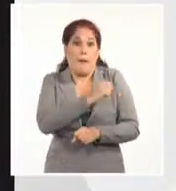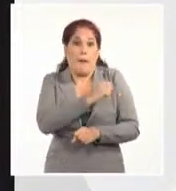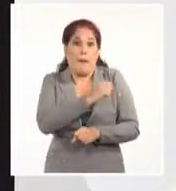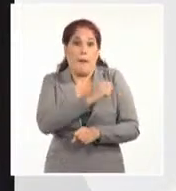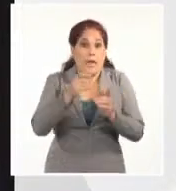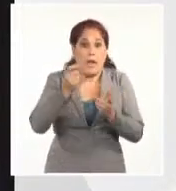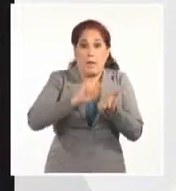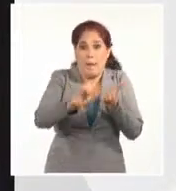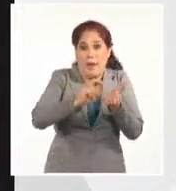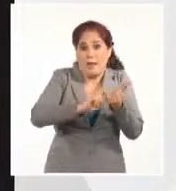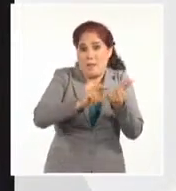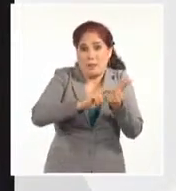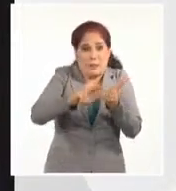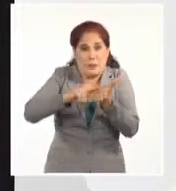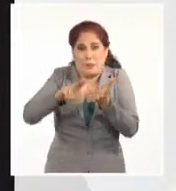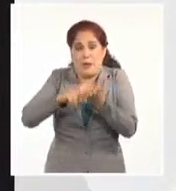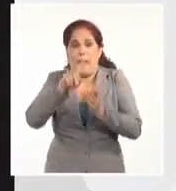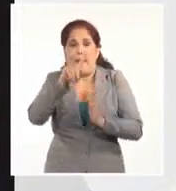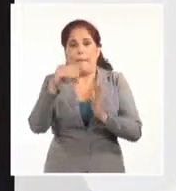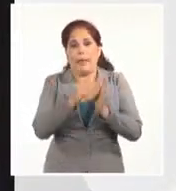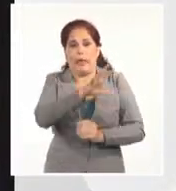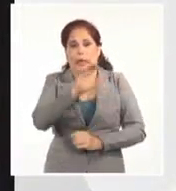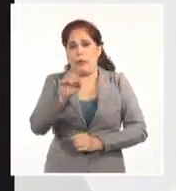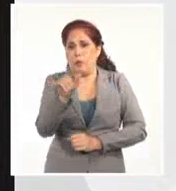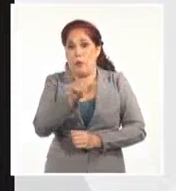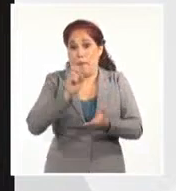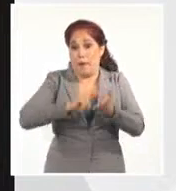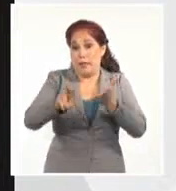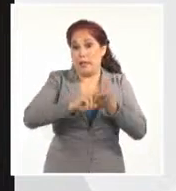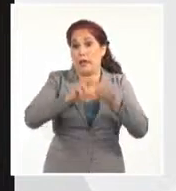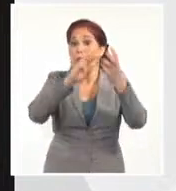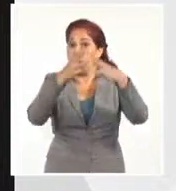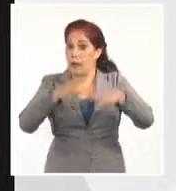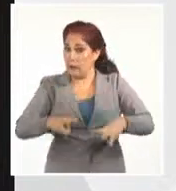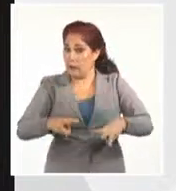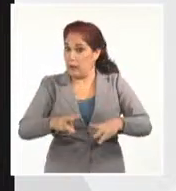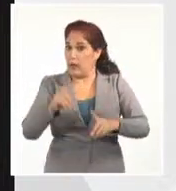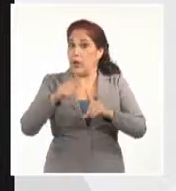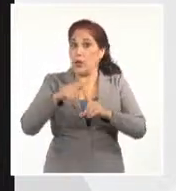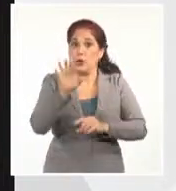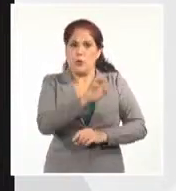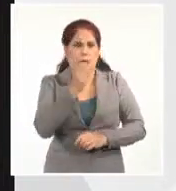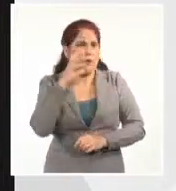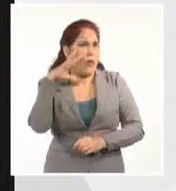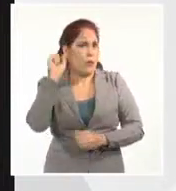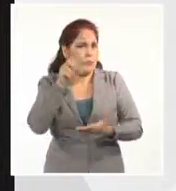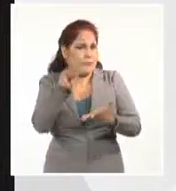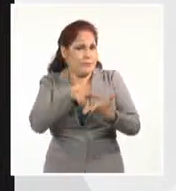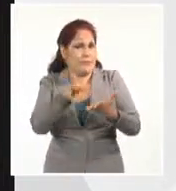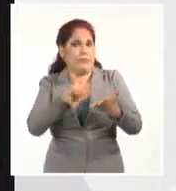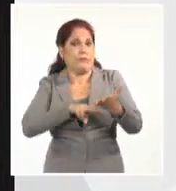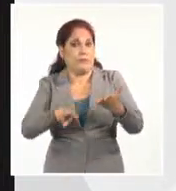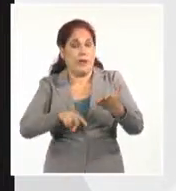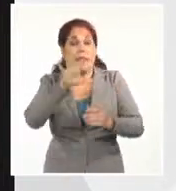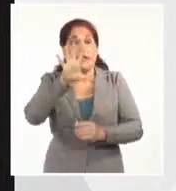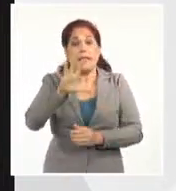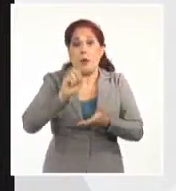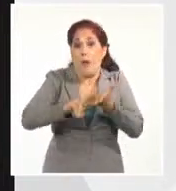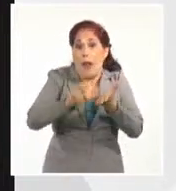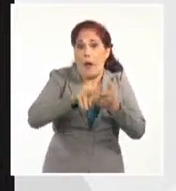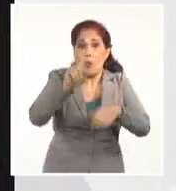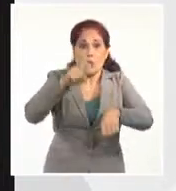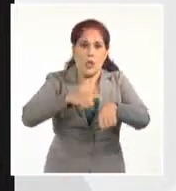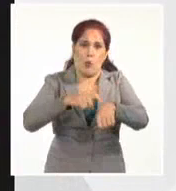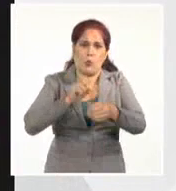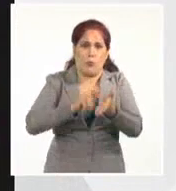día. Y aparte de esto, si tú ves los tweets que pone, es capaz de poner hasta 5 tweets en el mismo segundo. Eso lo